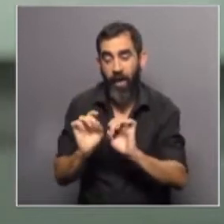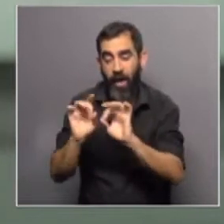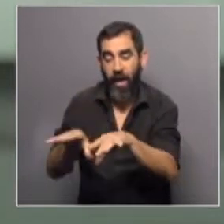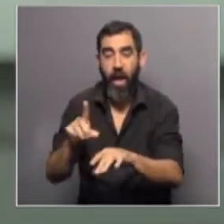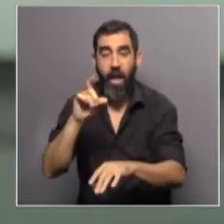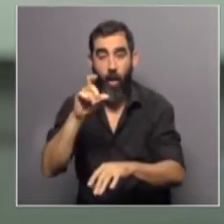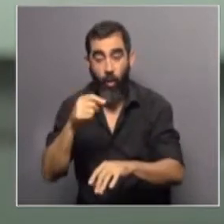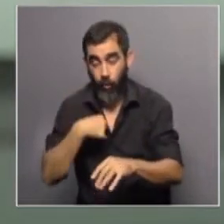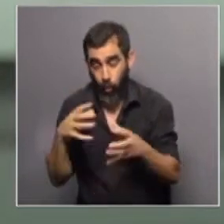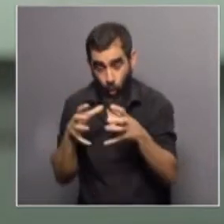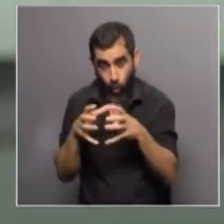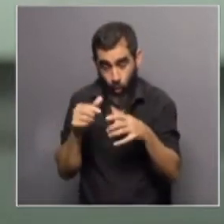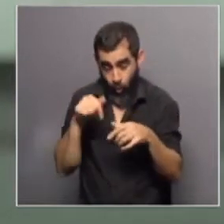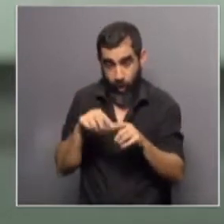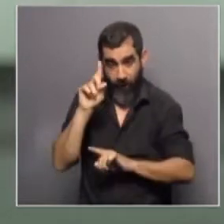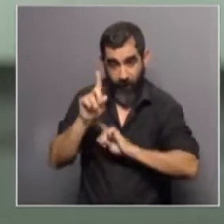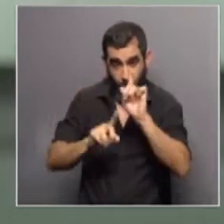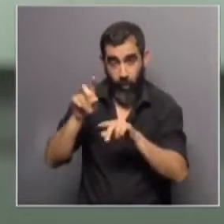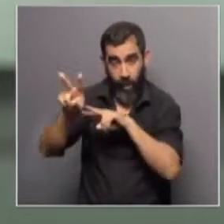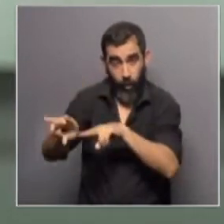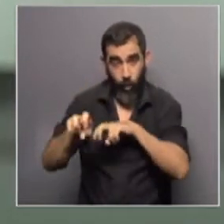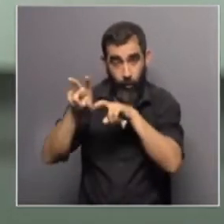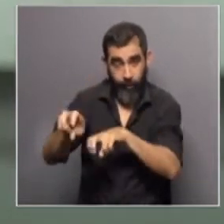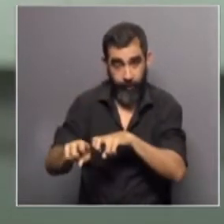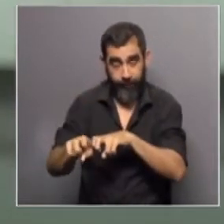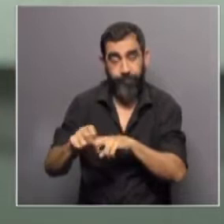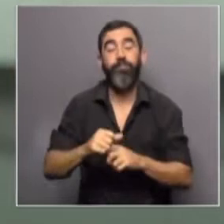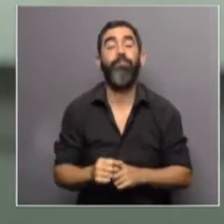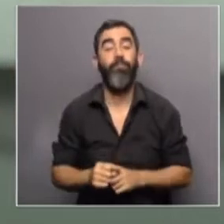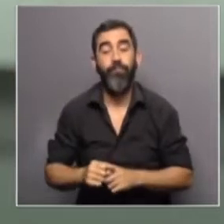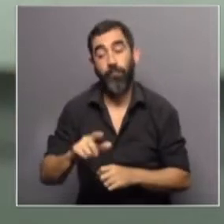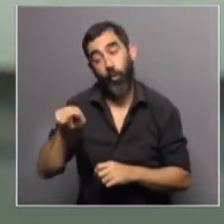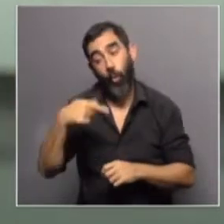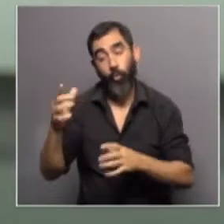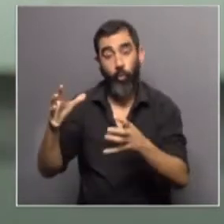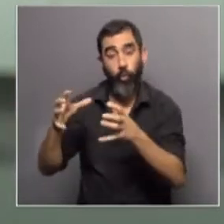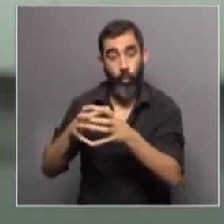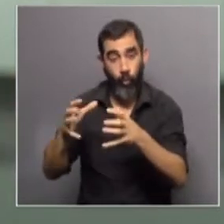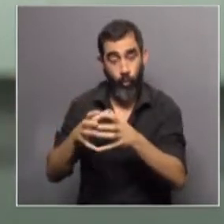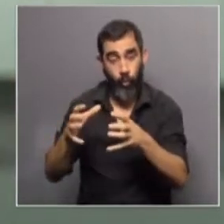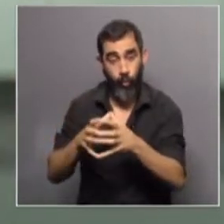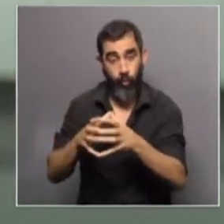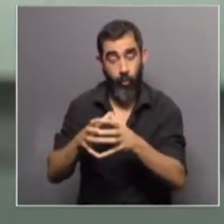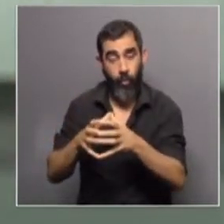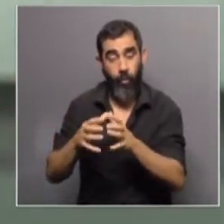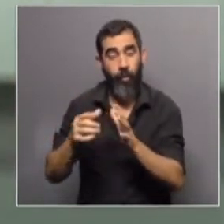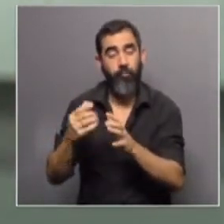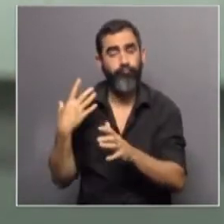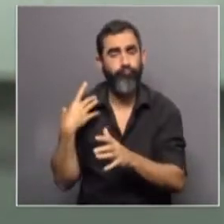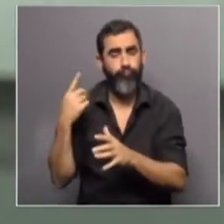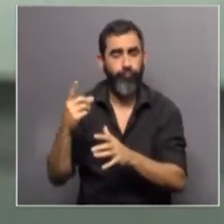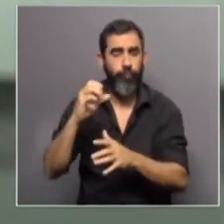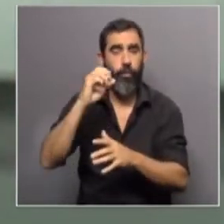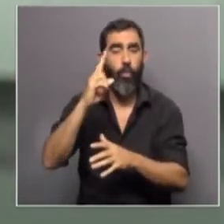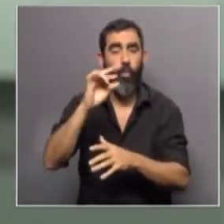Nuestro grupo específico acá en la Facultad de Agronomía, mientras que otro grupo dirigido por Luis Aubriot de